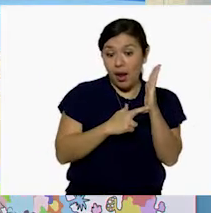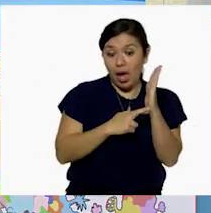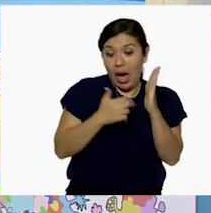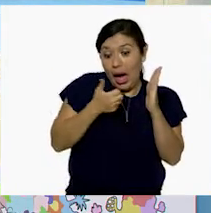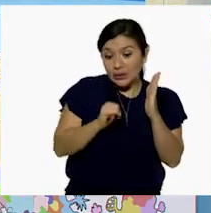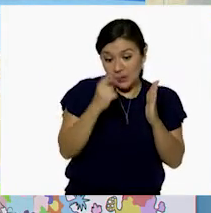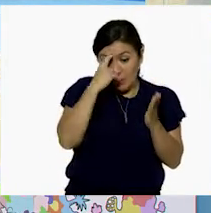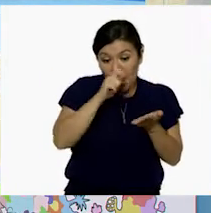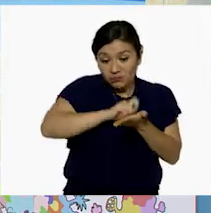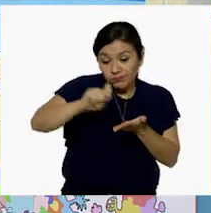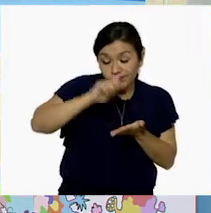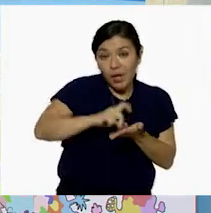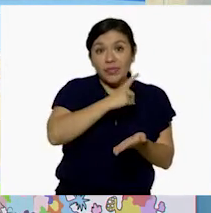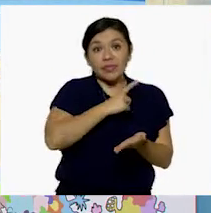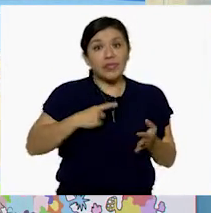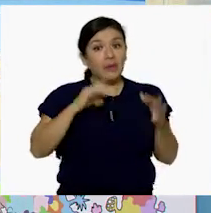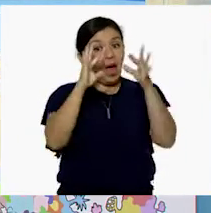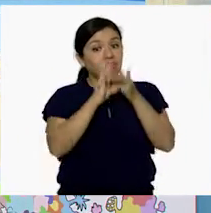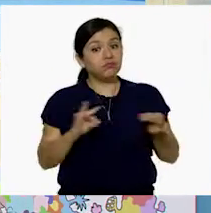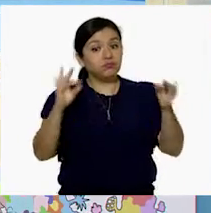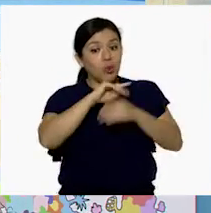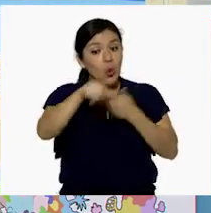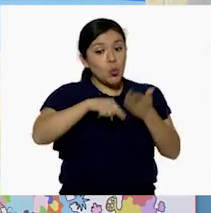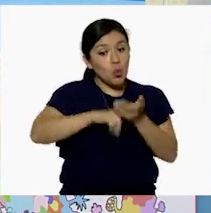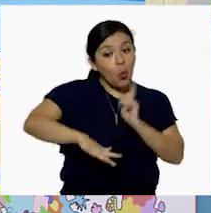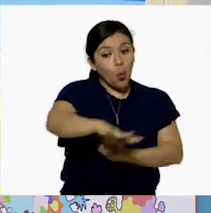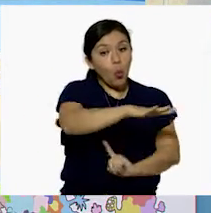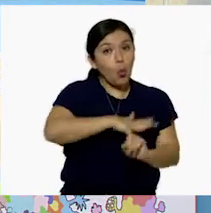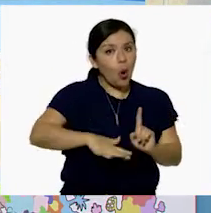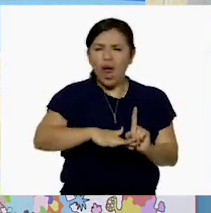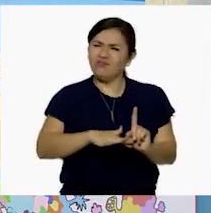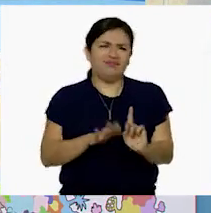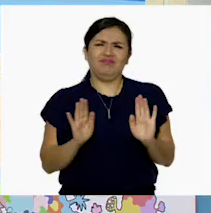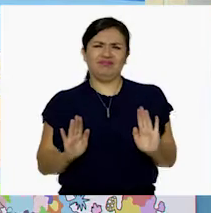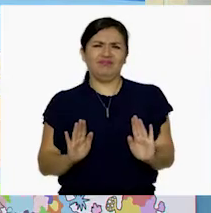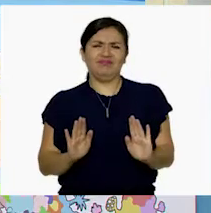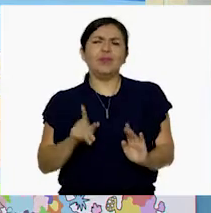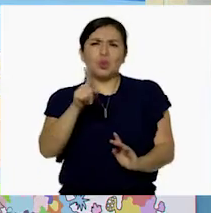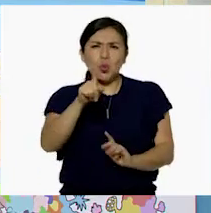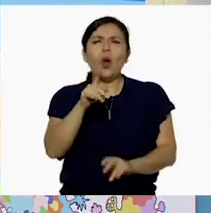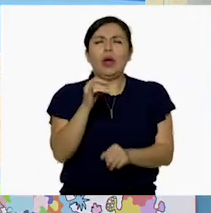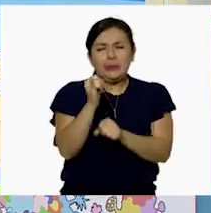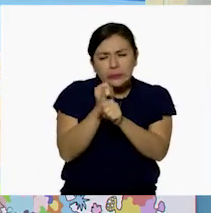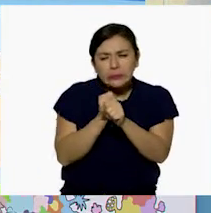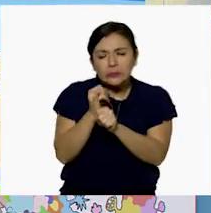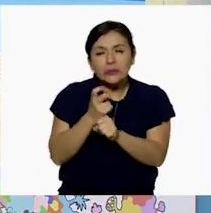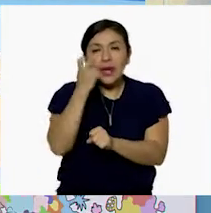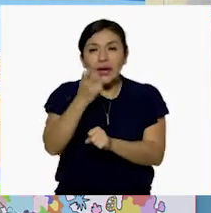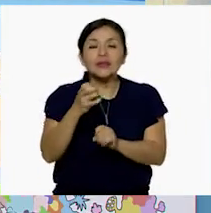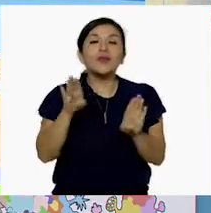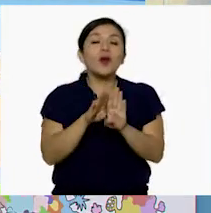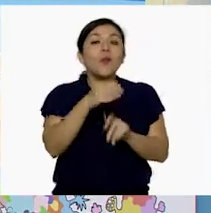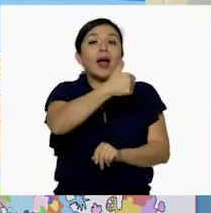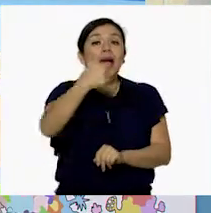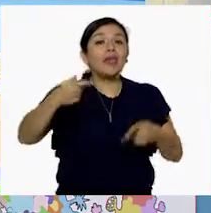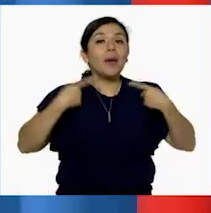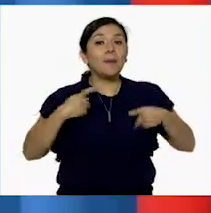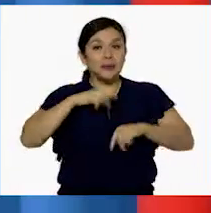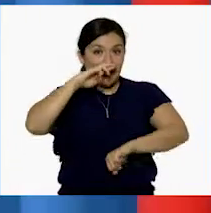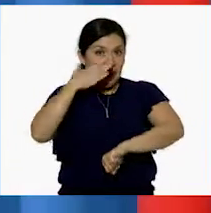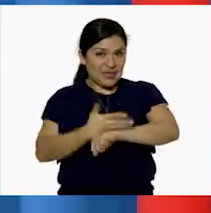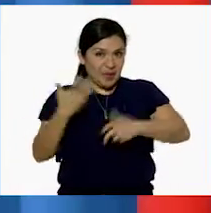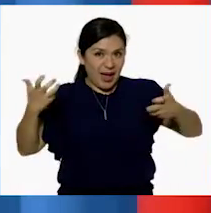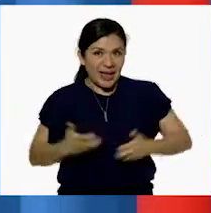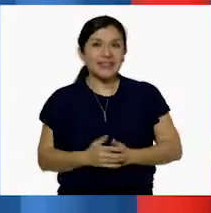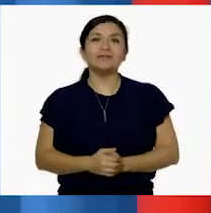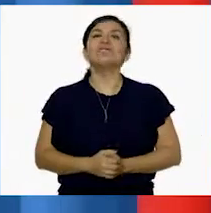una obra deba hablar forzosamente del lugar de origen de su autor. Averiguarlo es labor del lector. Sí, Gaby,